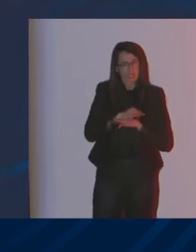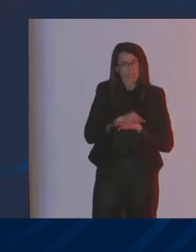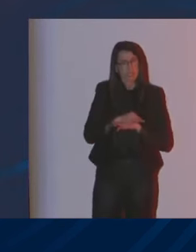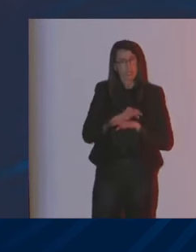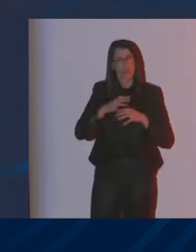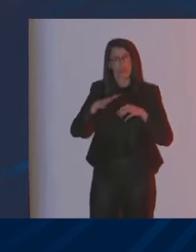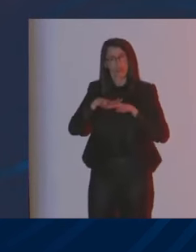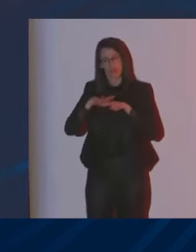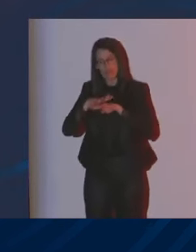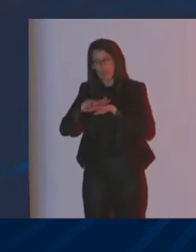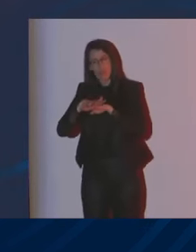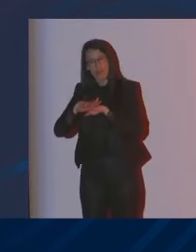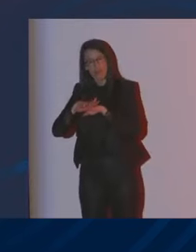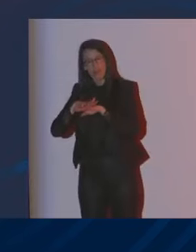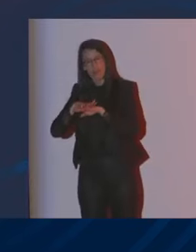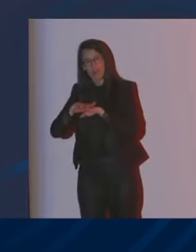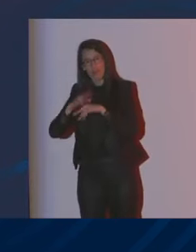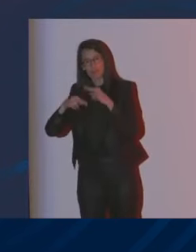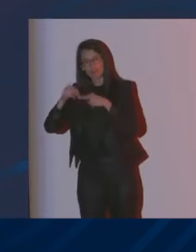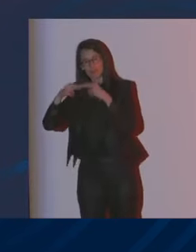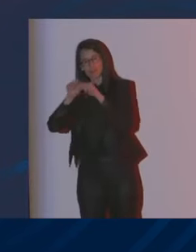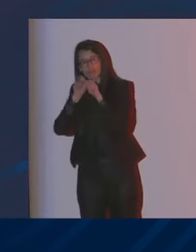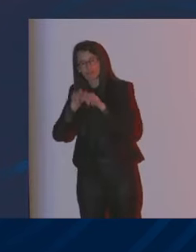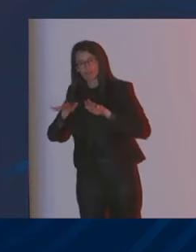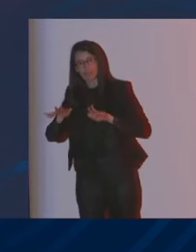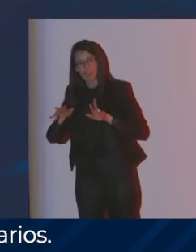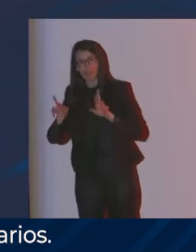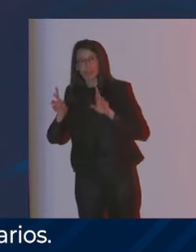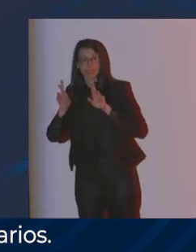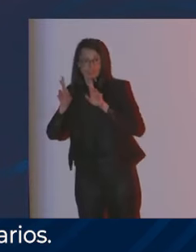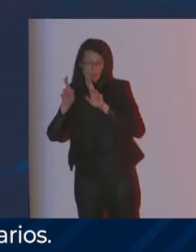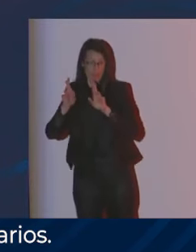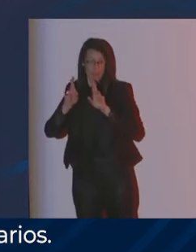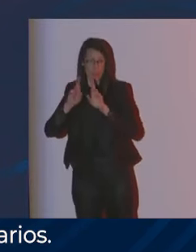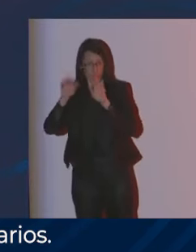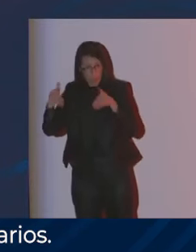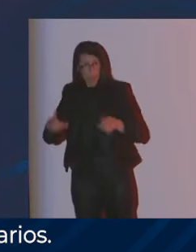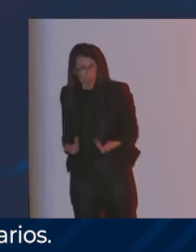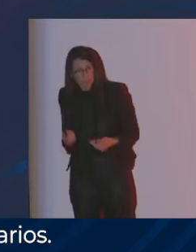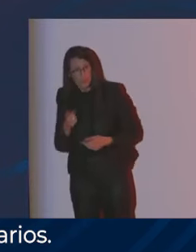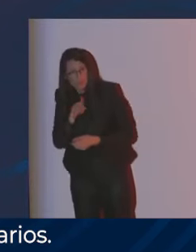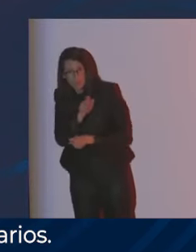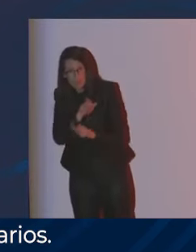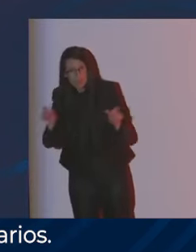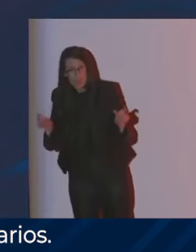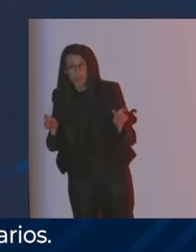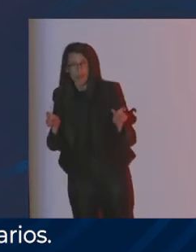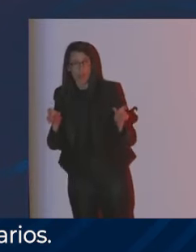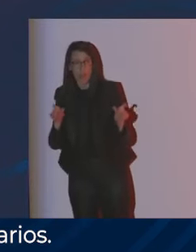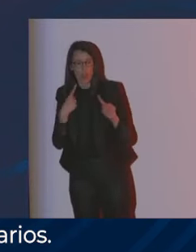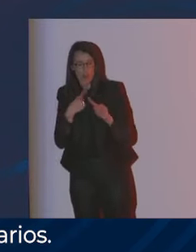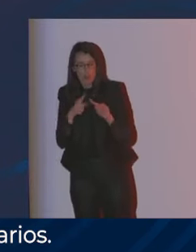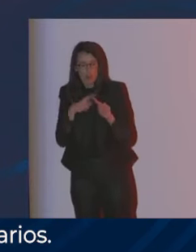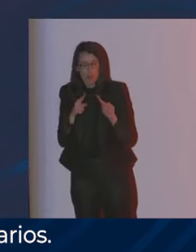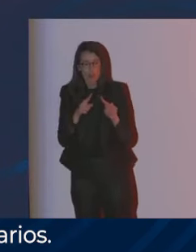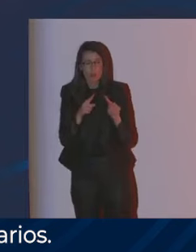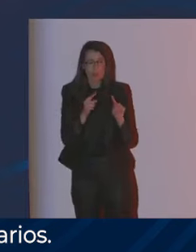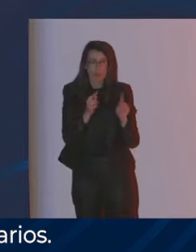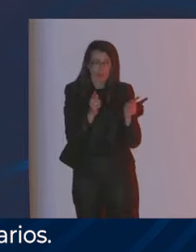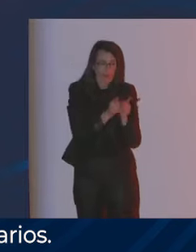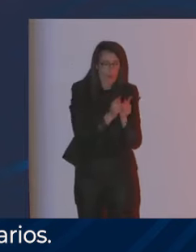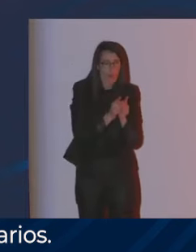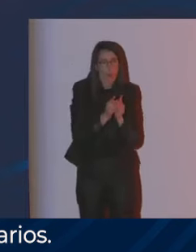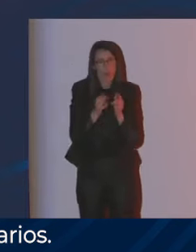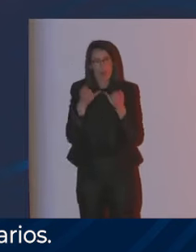sostener. Hemos devuelto la esperanza. Hemos inspirado gestos pequeños y